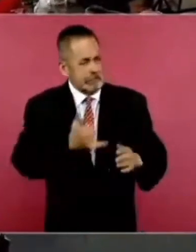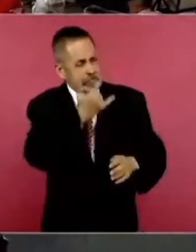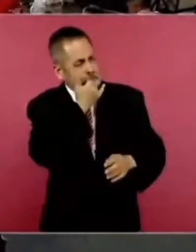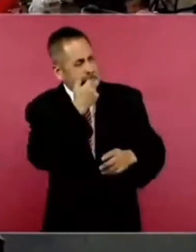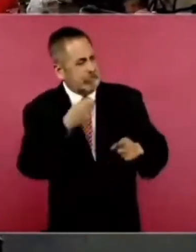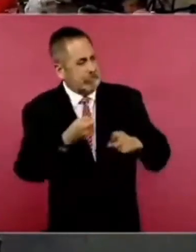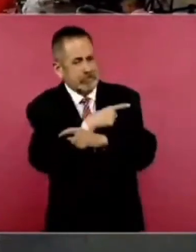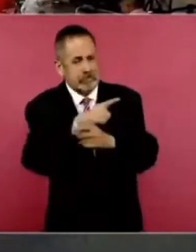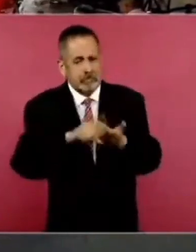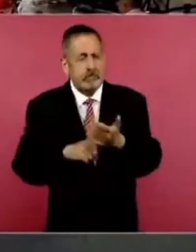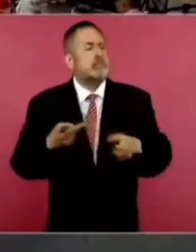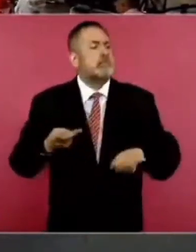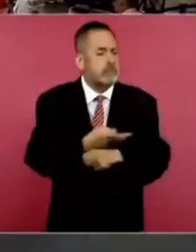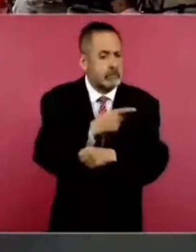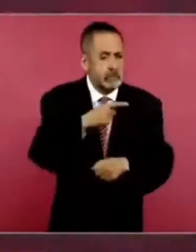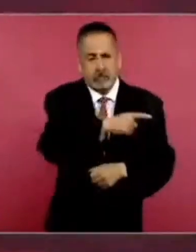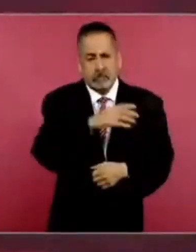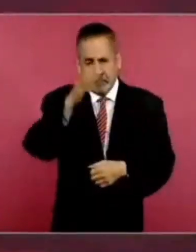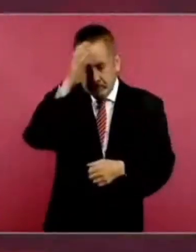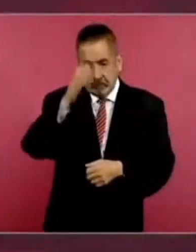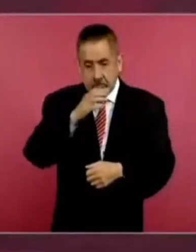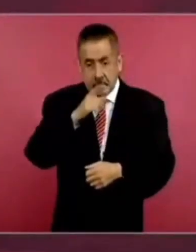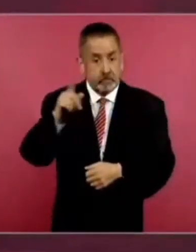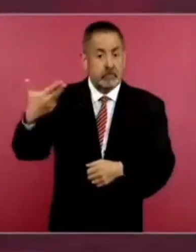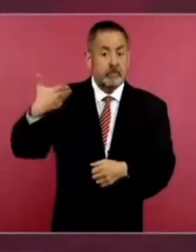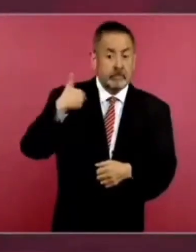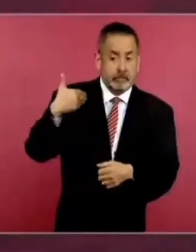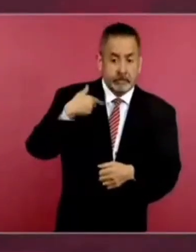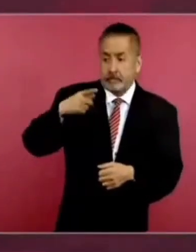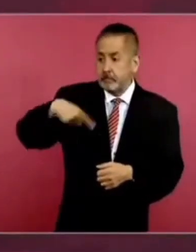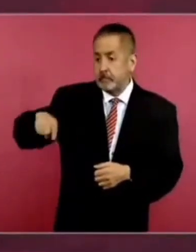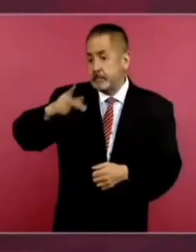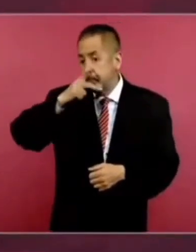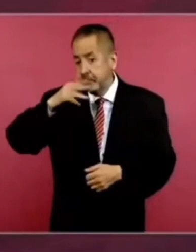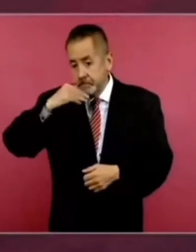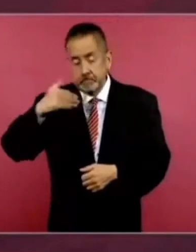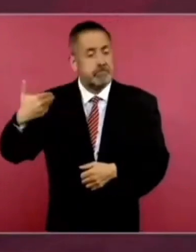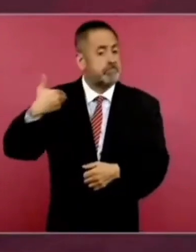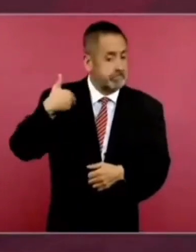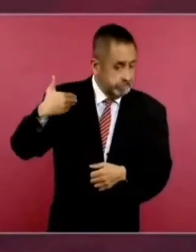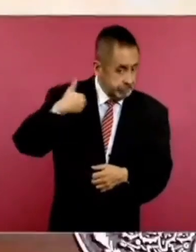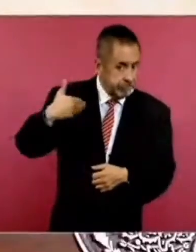de Coahuila, porque me están pidiendo los padres